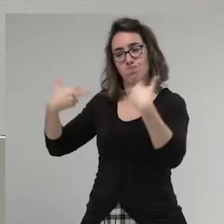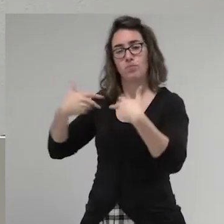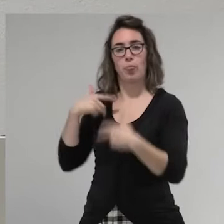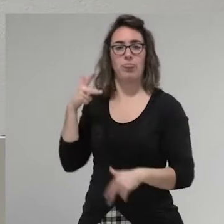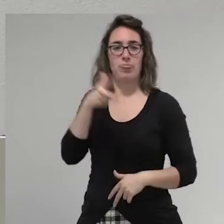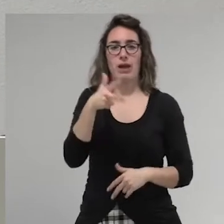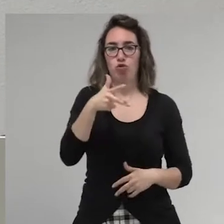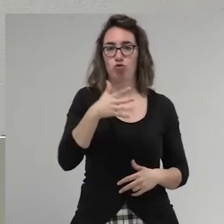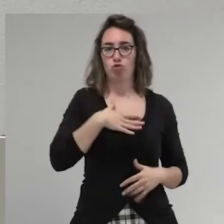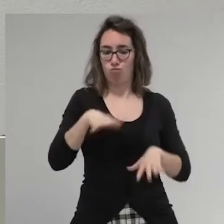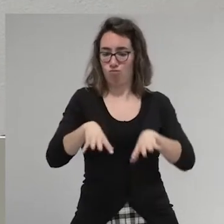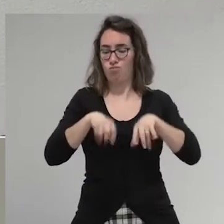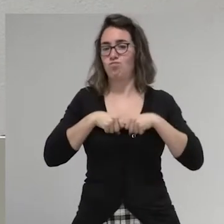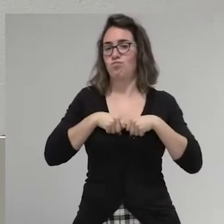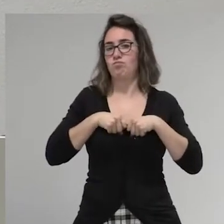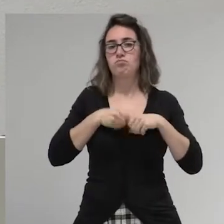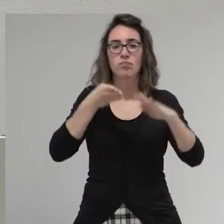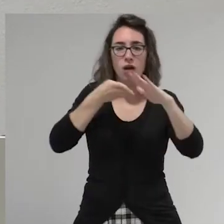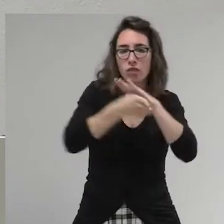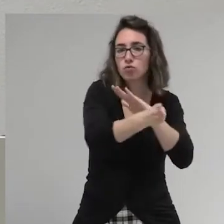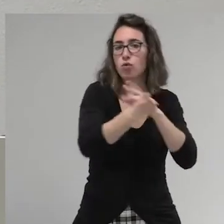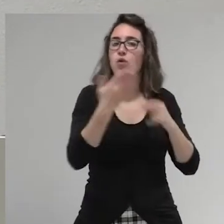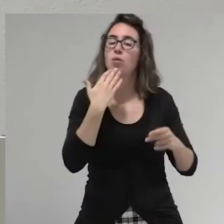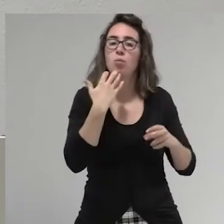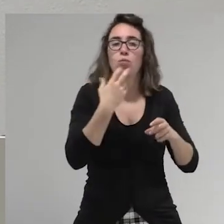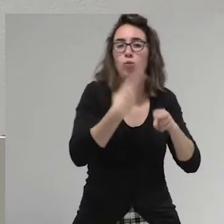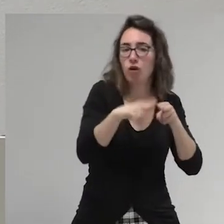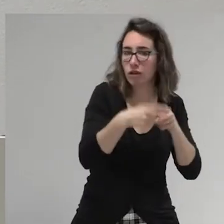sujeto de derecho, de acceso a participación política,